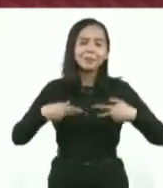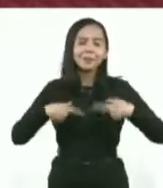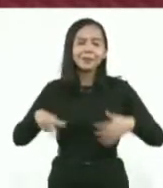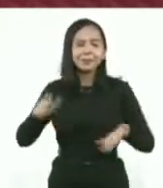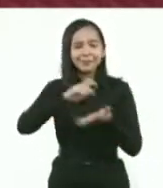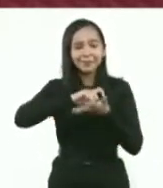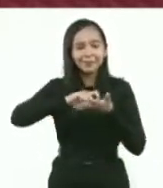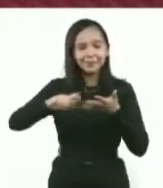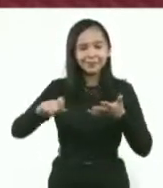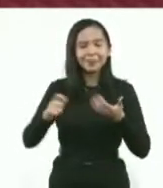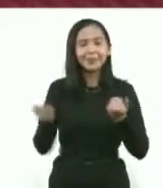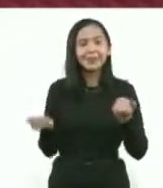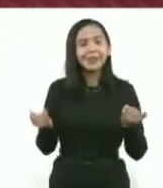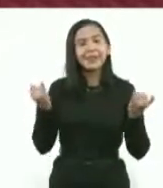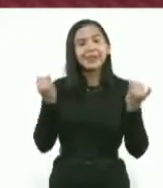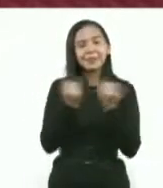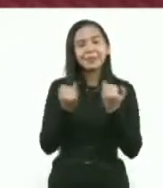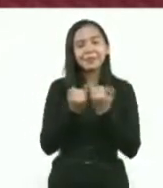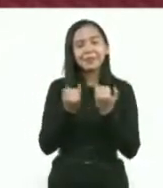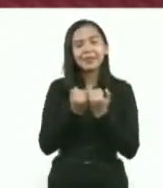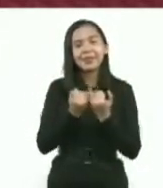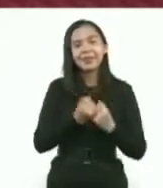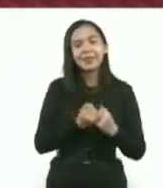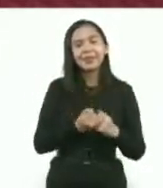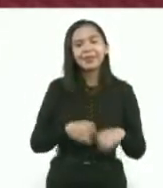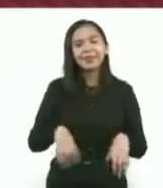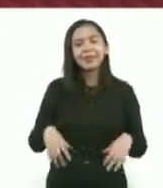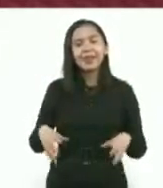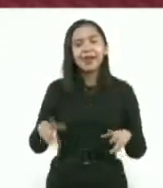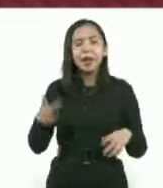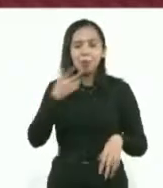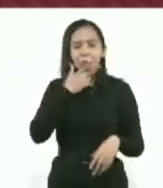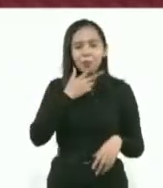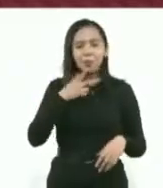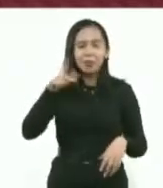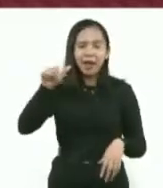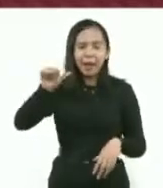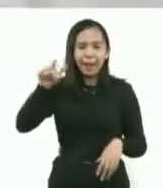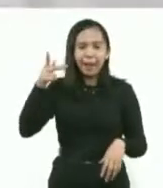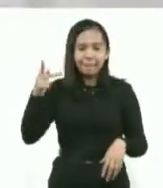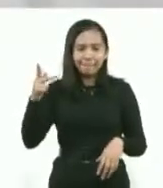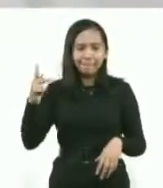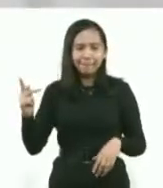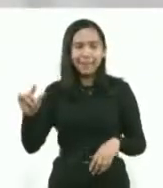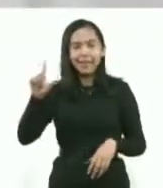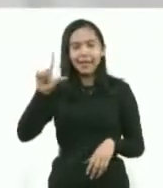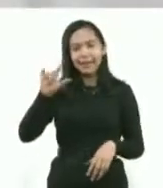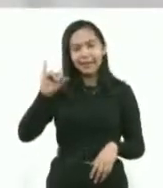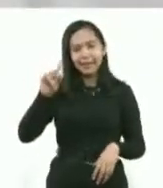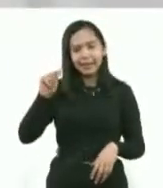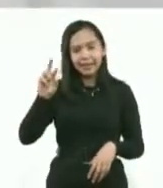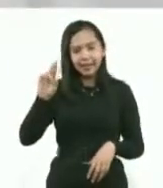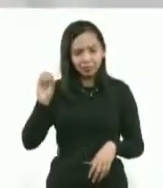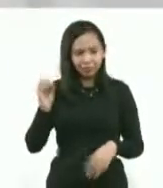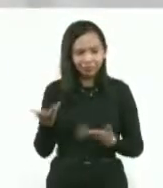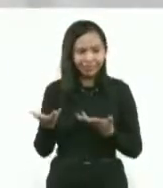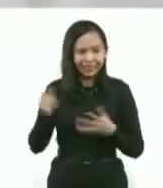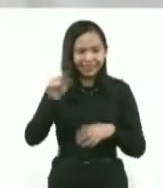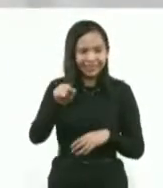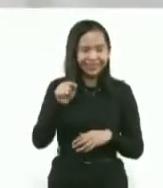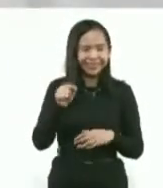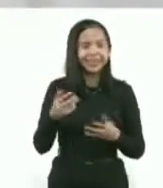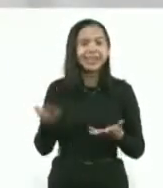las consumidoras y consumidores de esta ciudad a través de la app del Litro por Litro. Agradezco otra vez la oportunidad